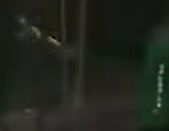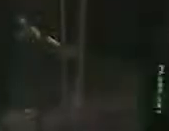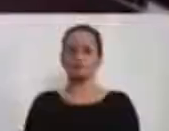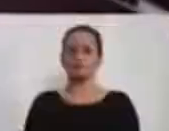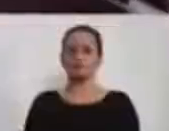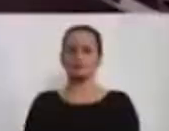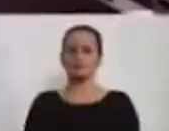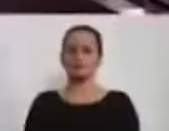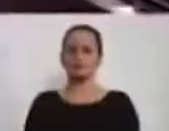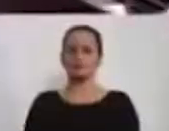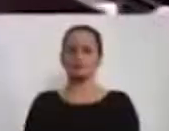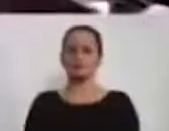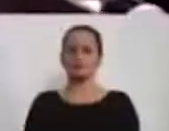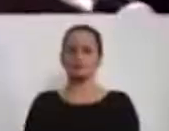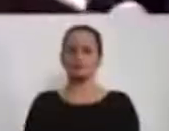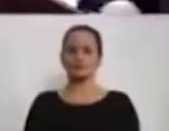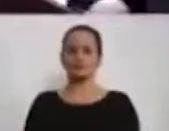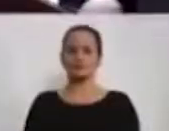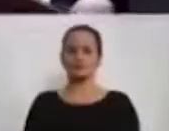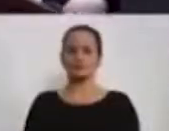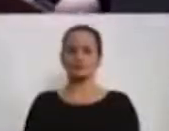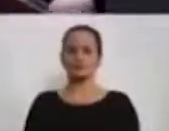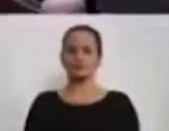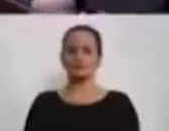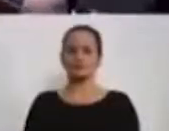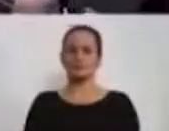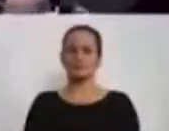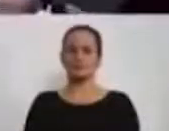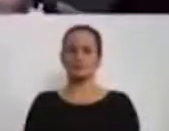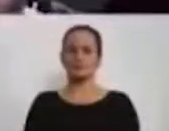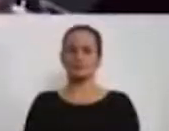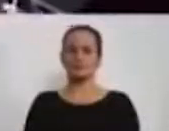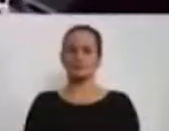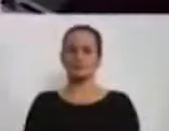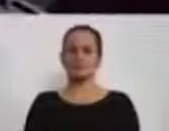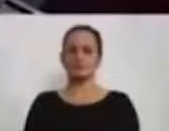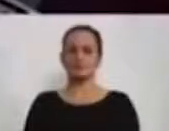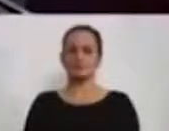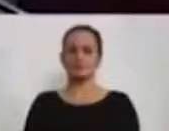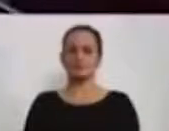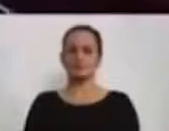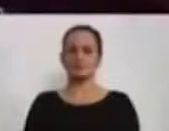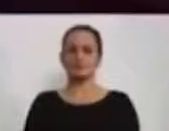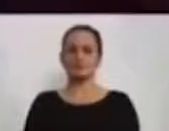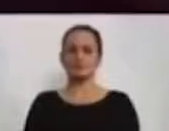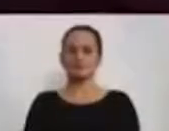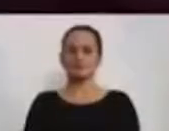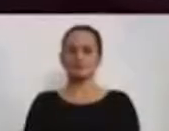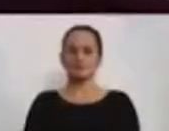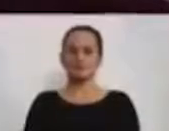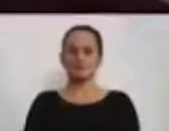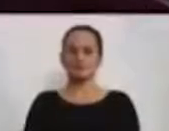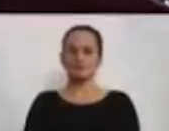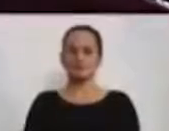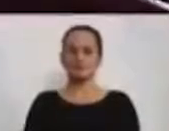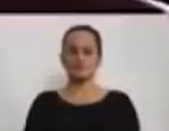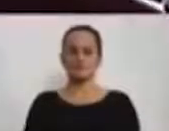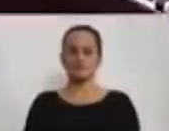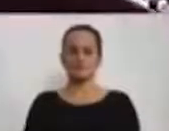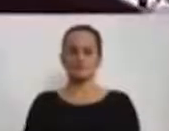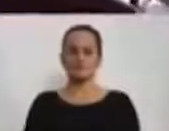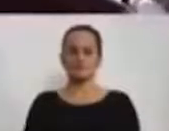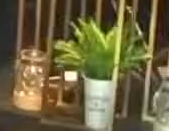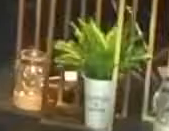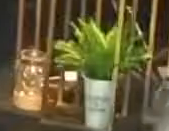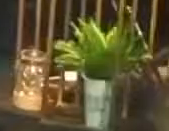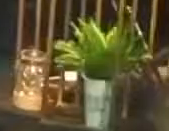República. En el mismo acto se hará también un reconocimiento a la labor desarrollada por Jorge Oñate como representante a la Cámara por el Departamento del Cesar en